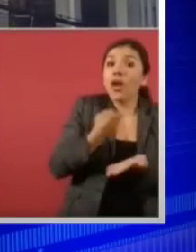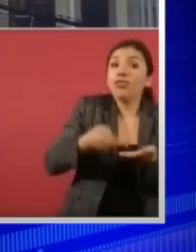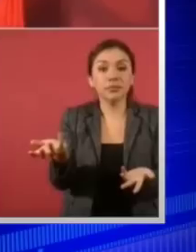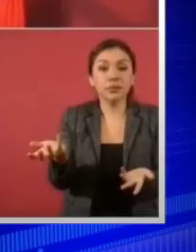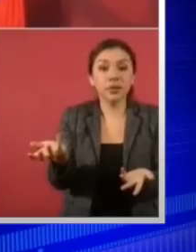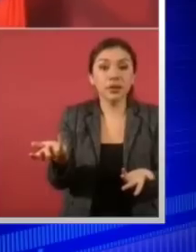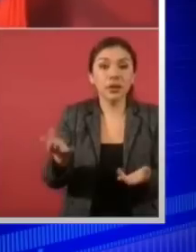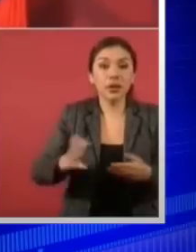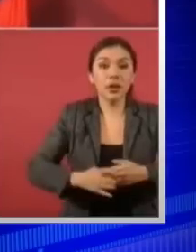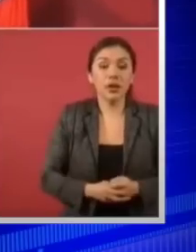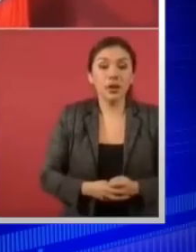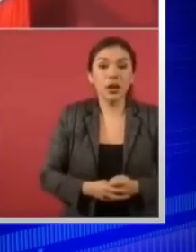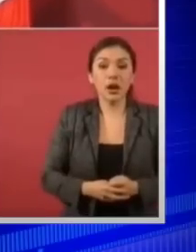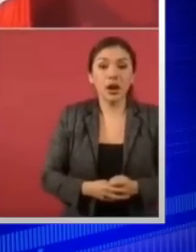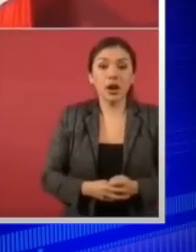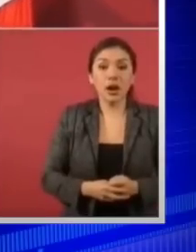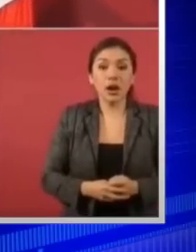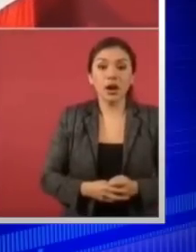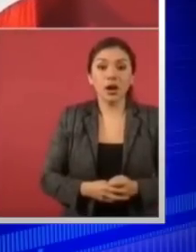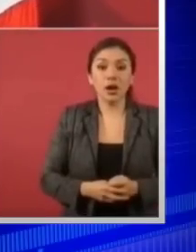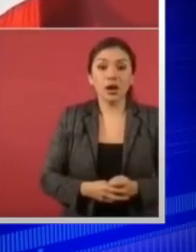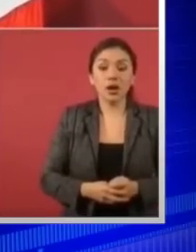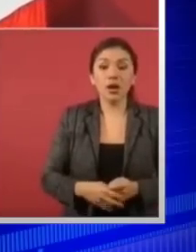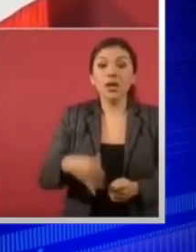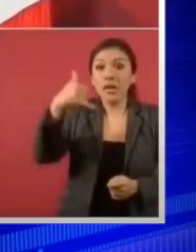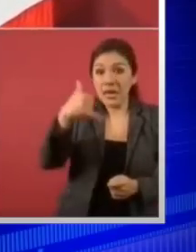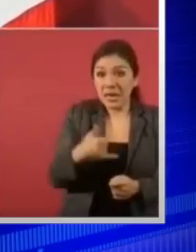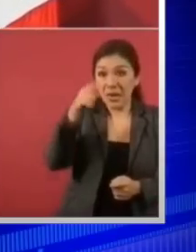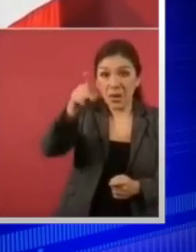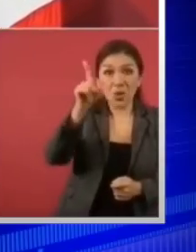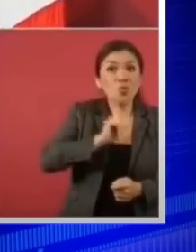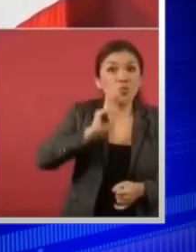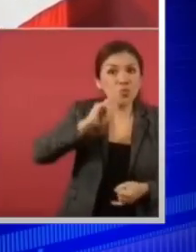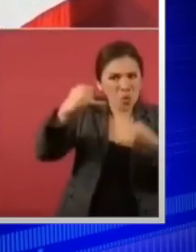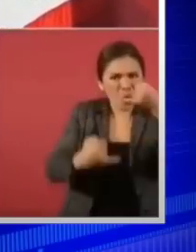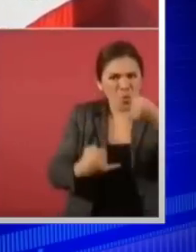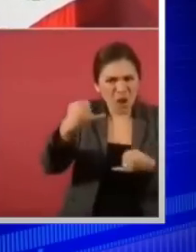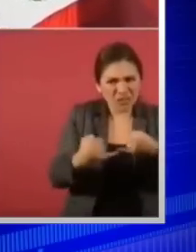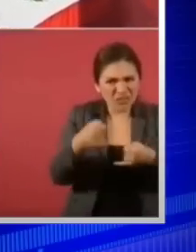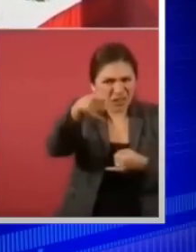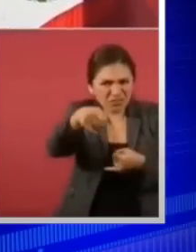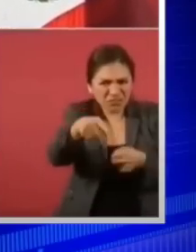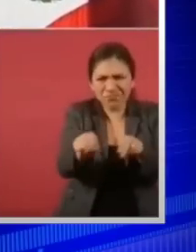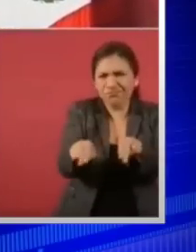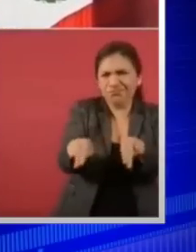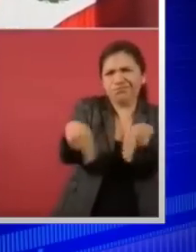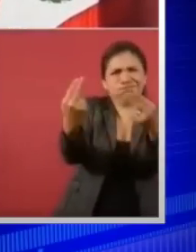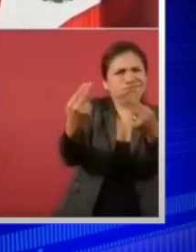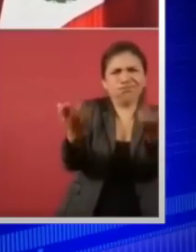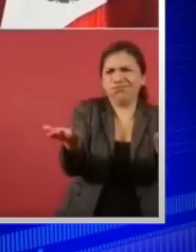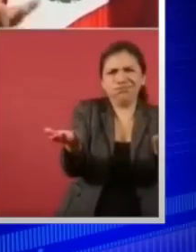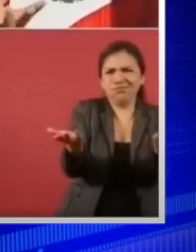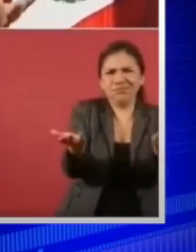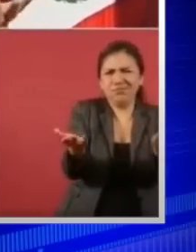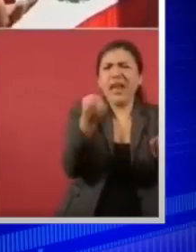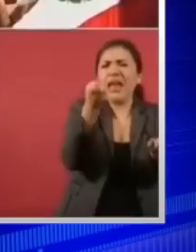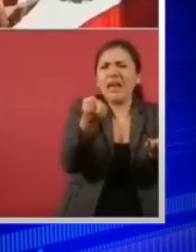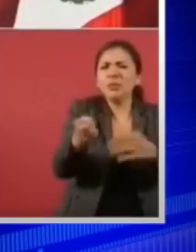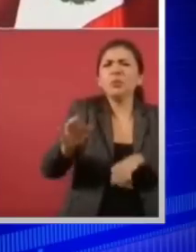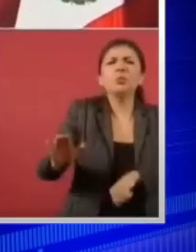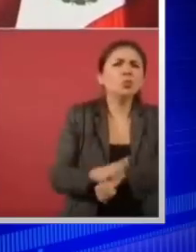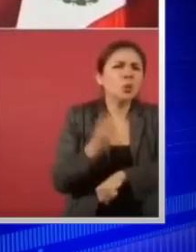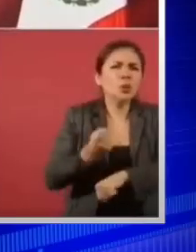actúen Además sin facultades de la juez y Qué pasa Por qué